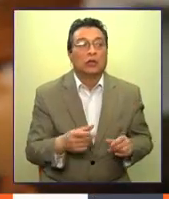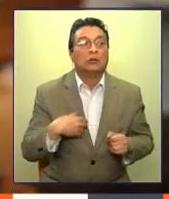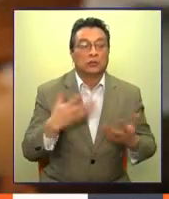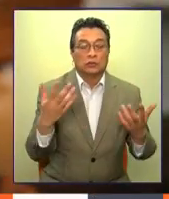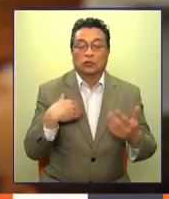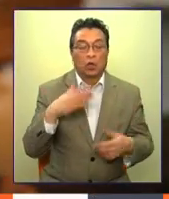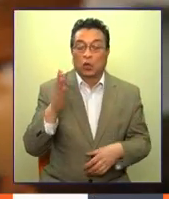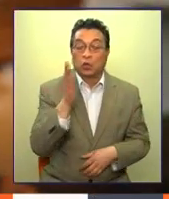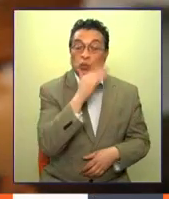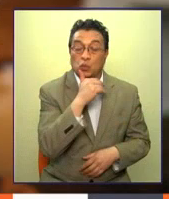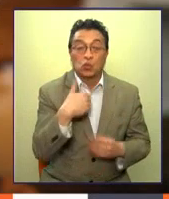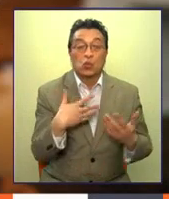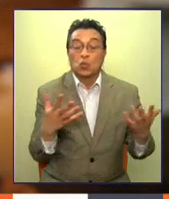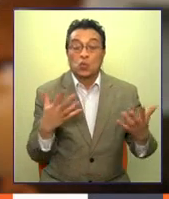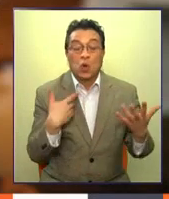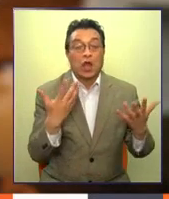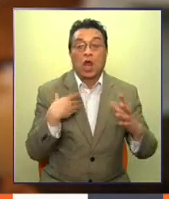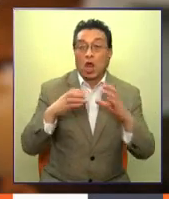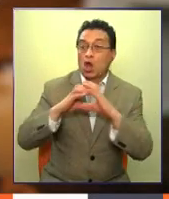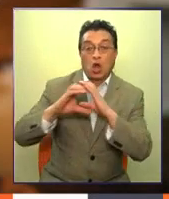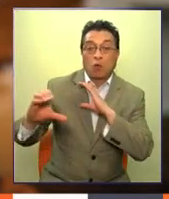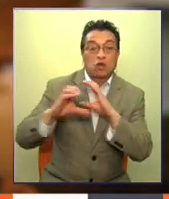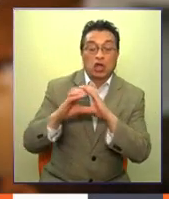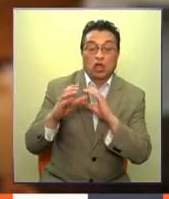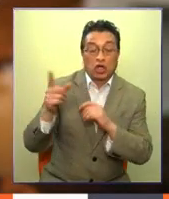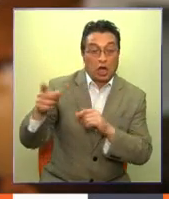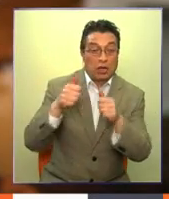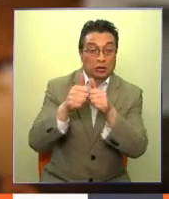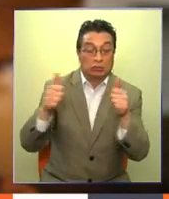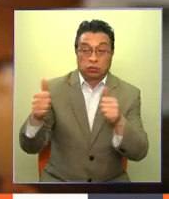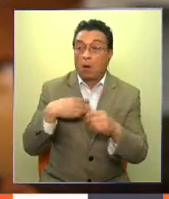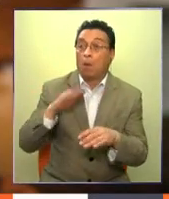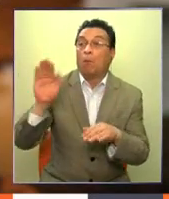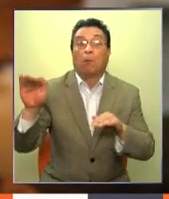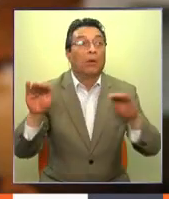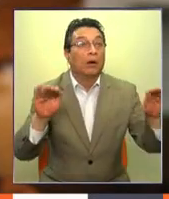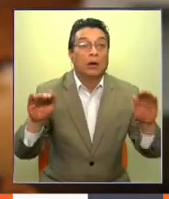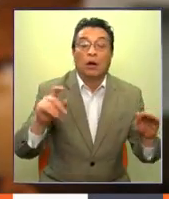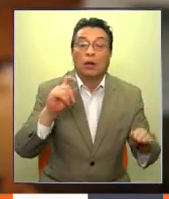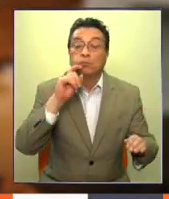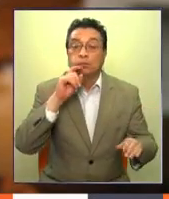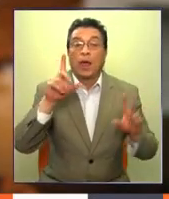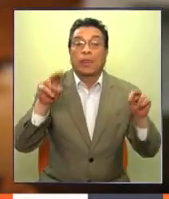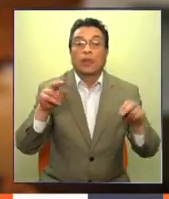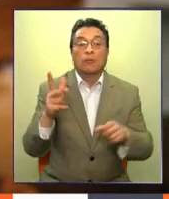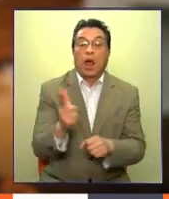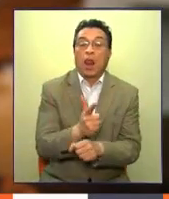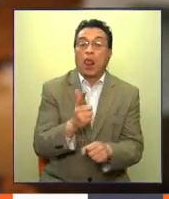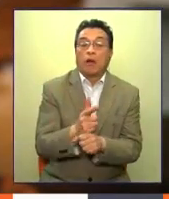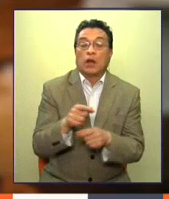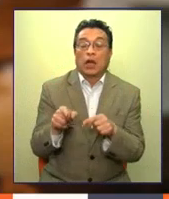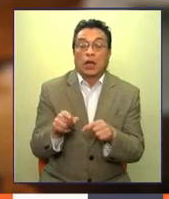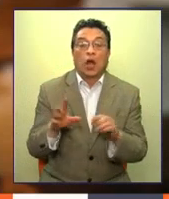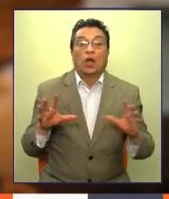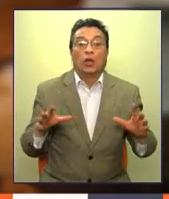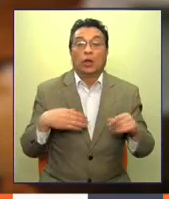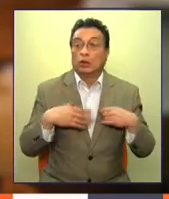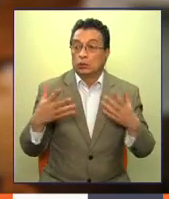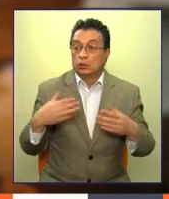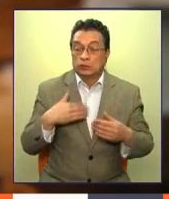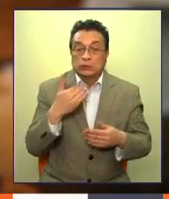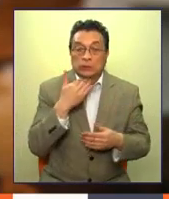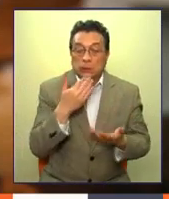canales de comunicación, no tenemos a quién recurrir en estos temas laborales, comprenderás que mucho menos en temas que